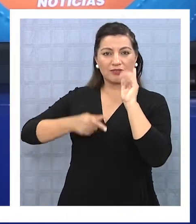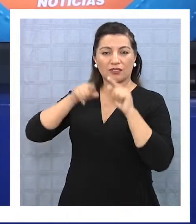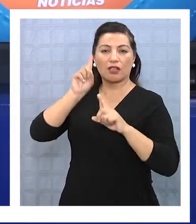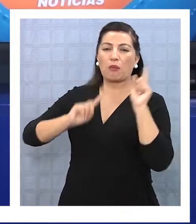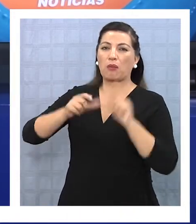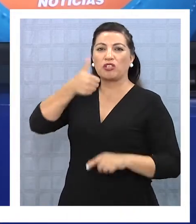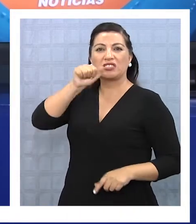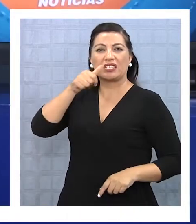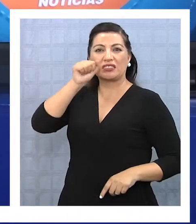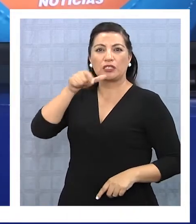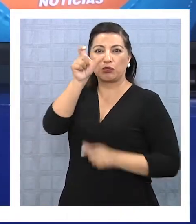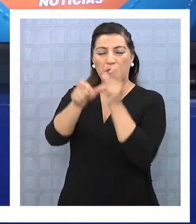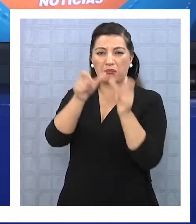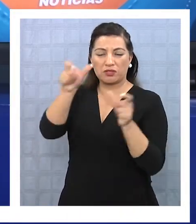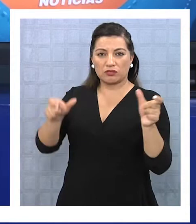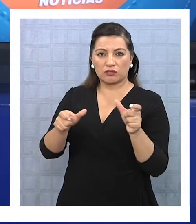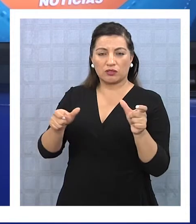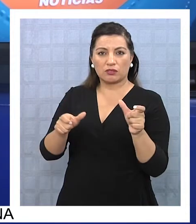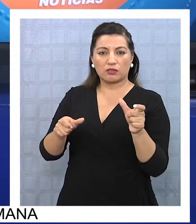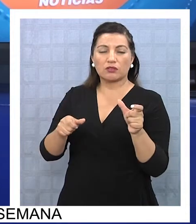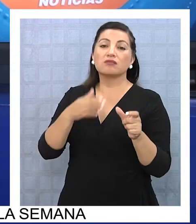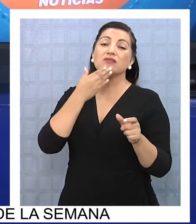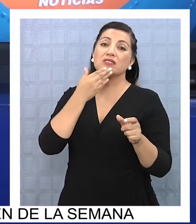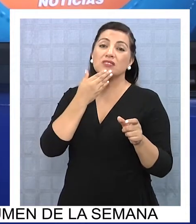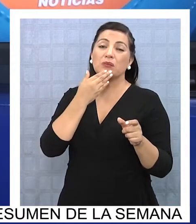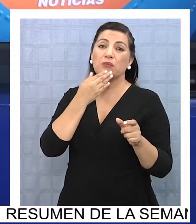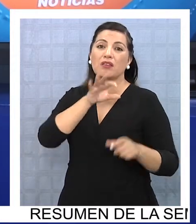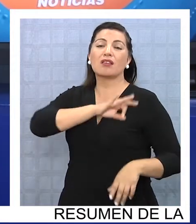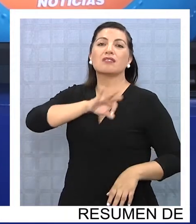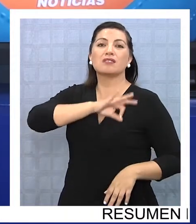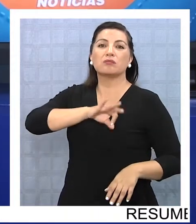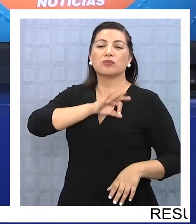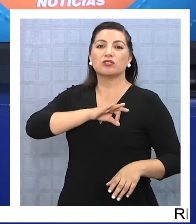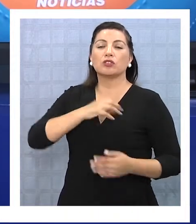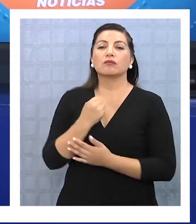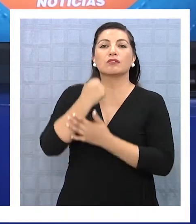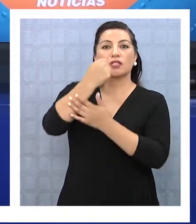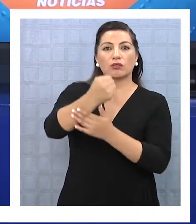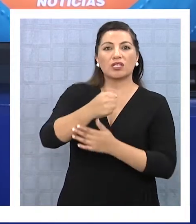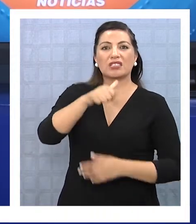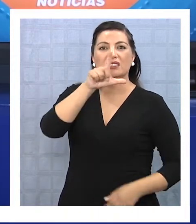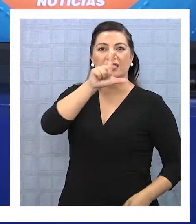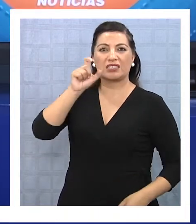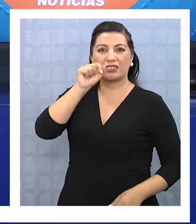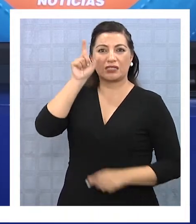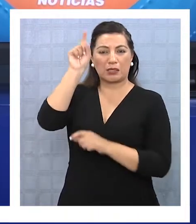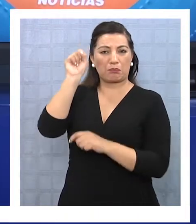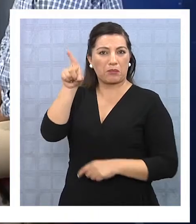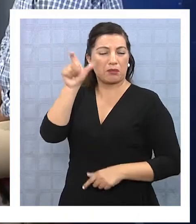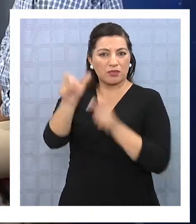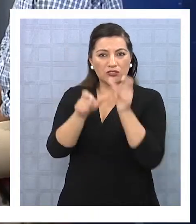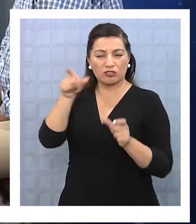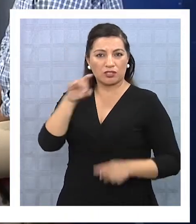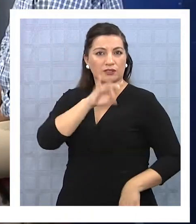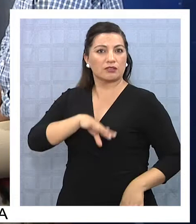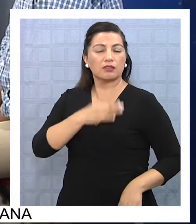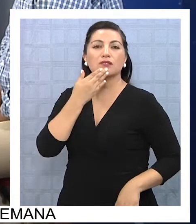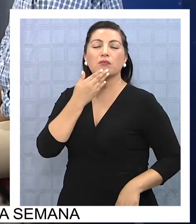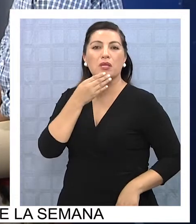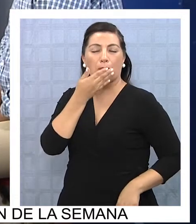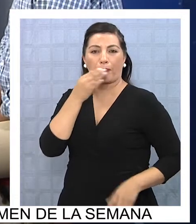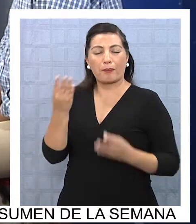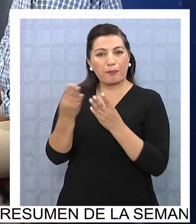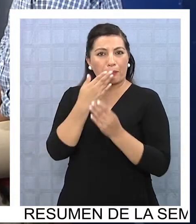que reciben 600.000 chilenos, el aporte previsional solidario, que reciben 700.000 chilenos, y también